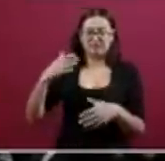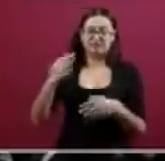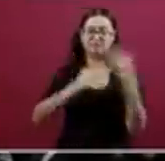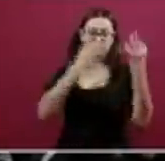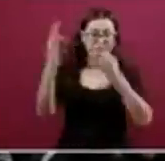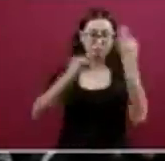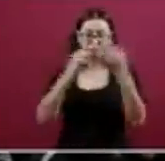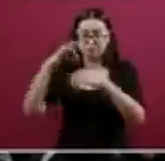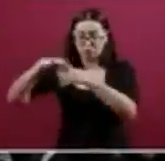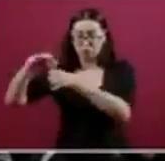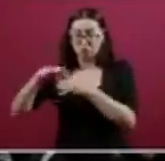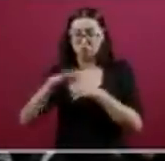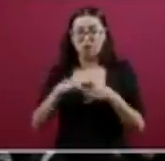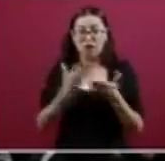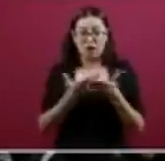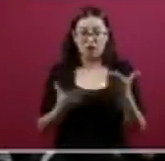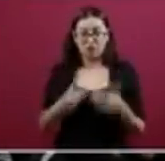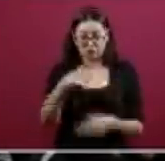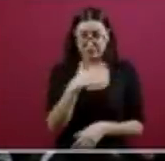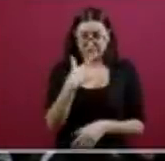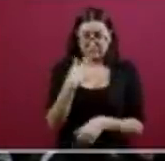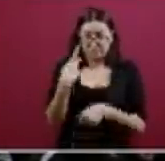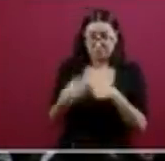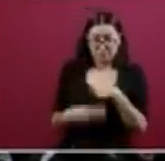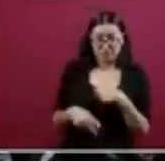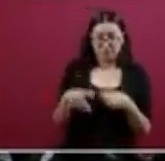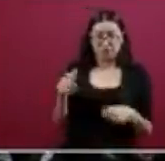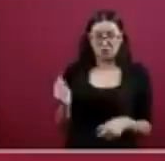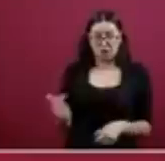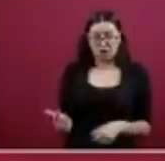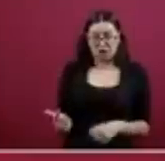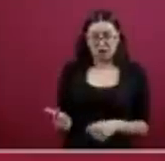sentido pues actualmente ahorita como presidente. Gracias. Bueno,